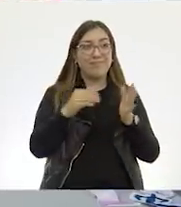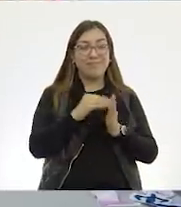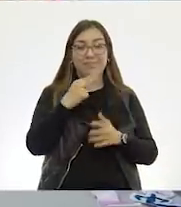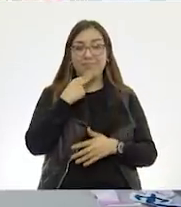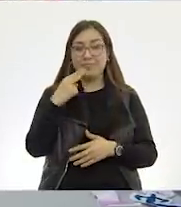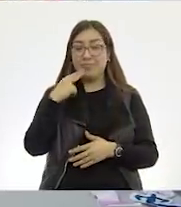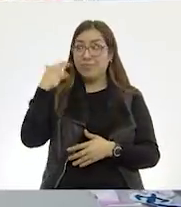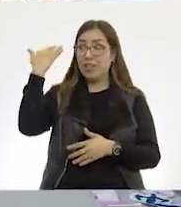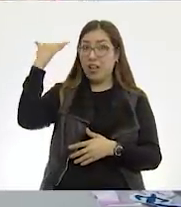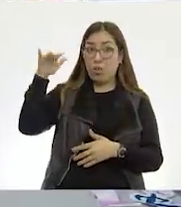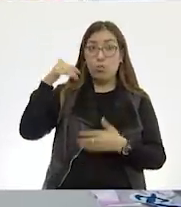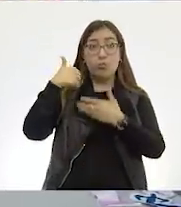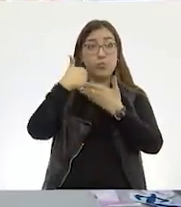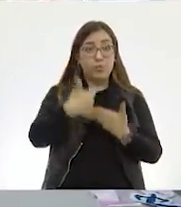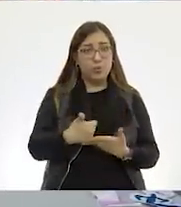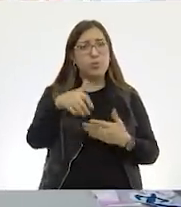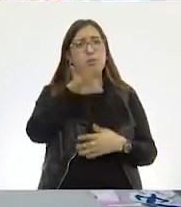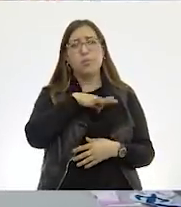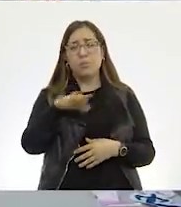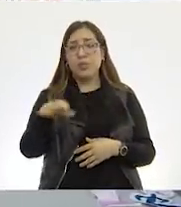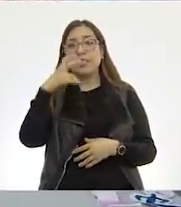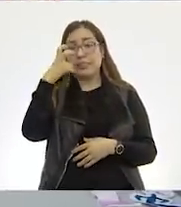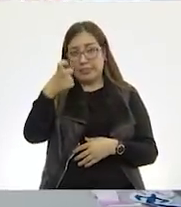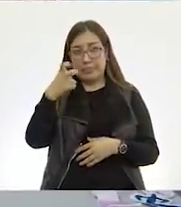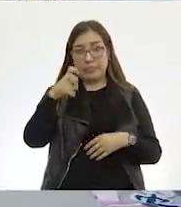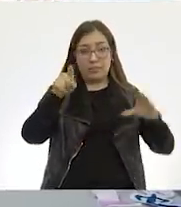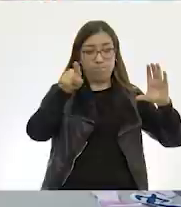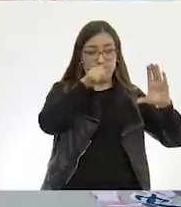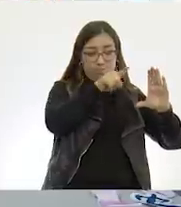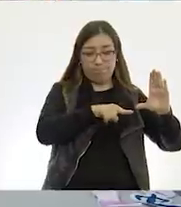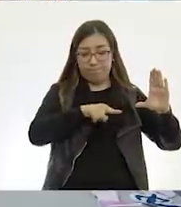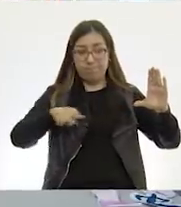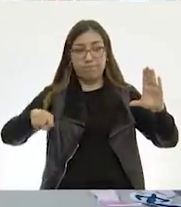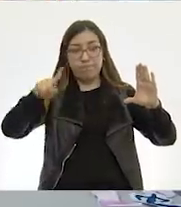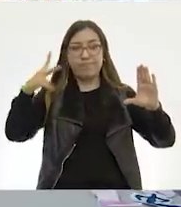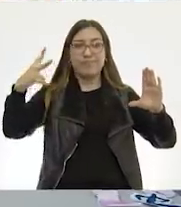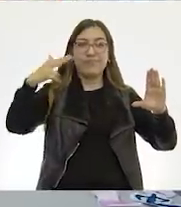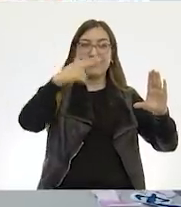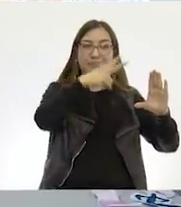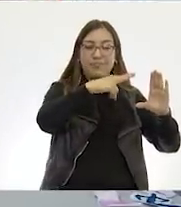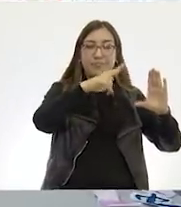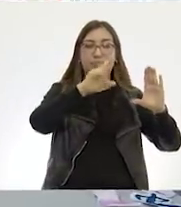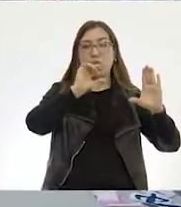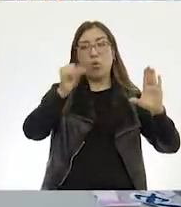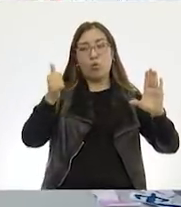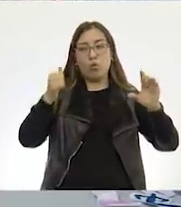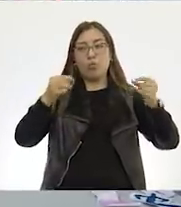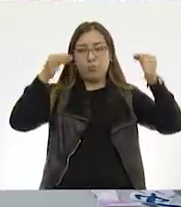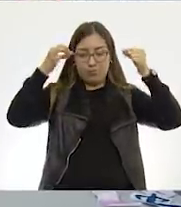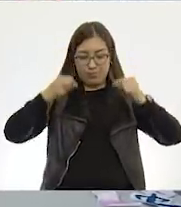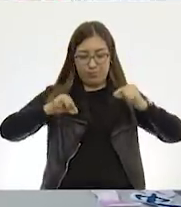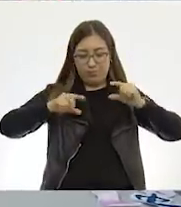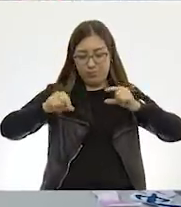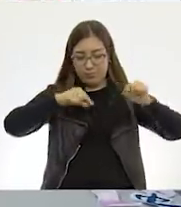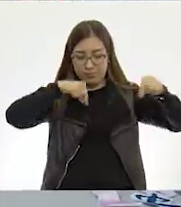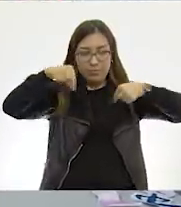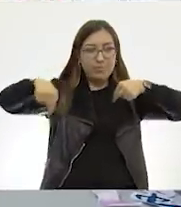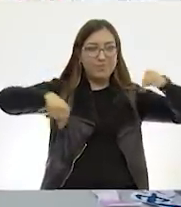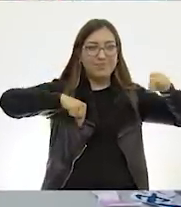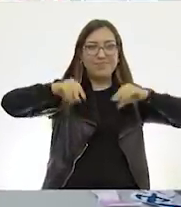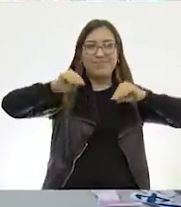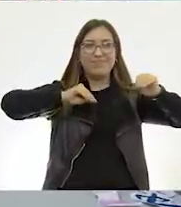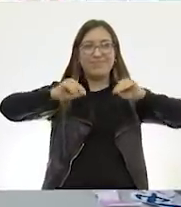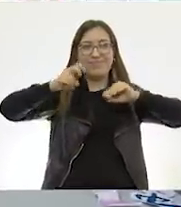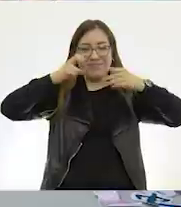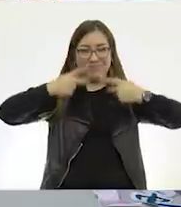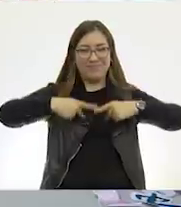de un adulto, debes hacer un hoyo en este lado y otro más grande en la parte de arriba. Por aquí van a salir tus personajes. Yo